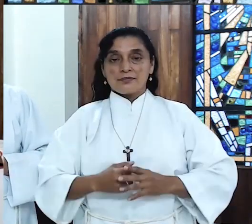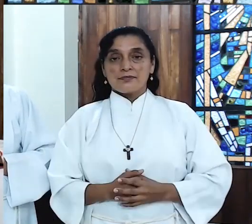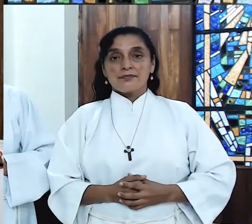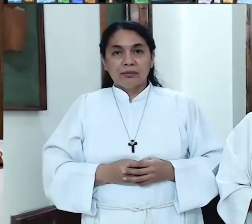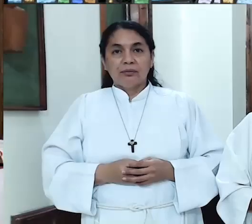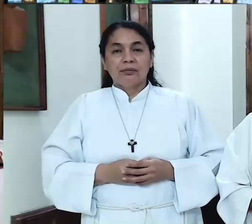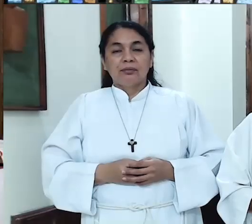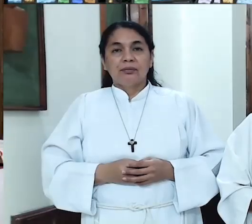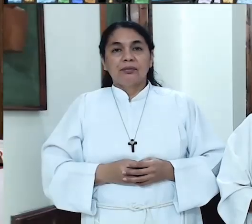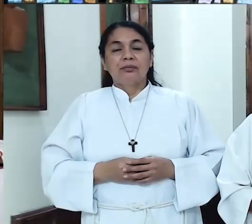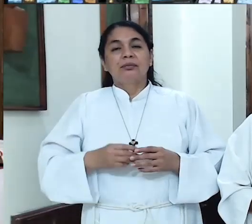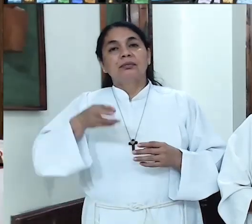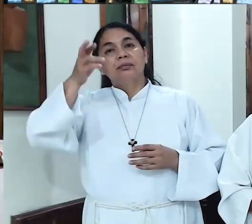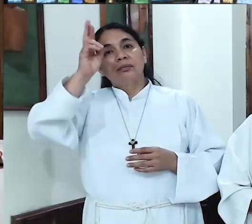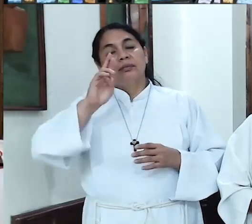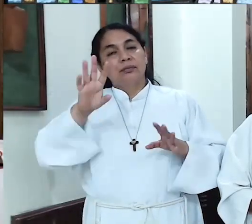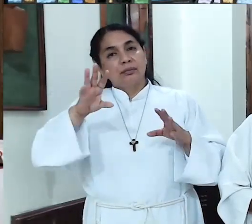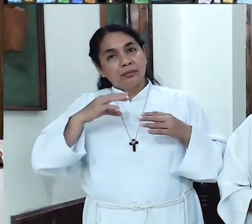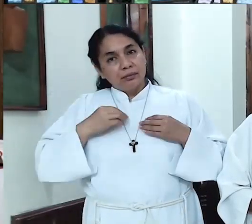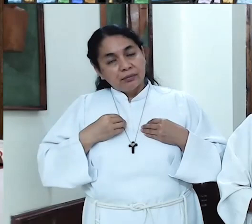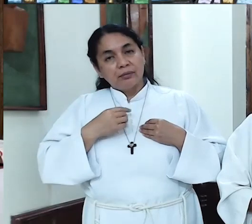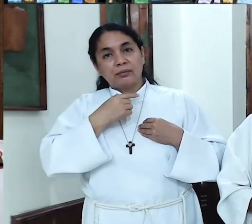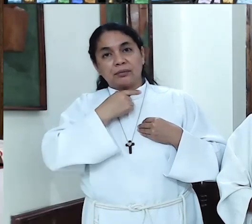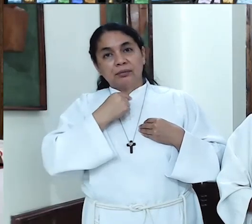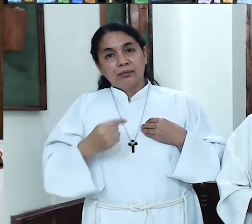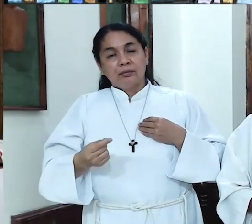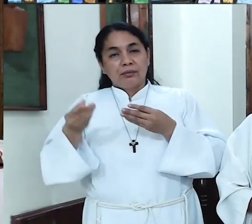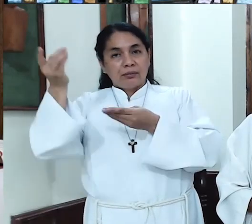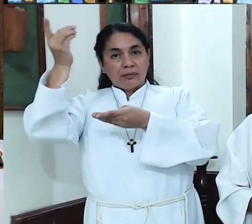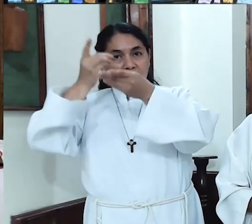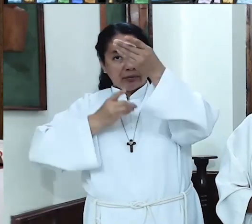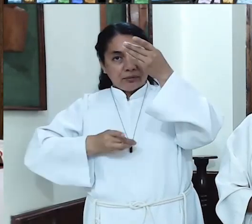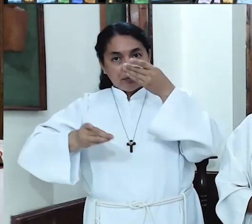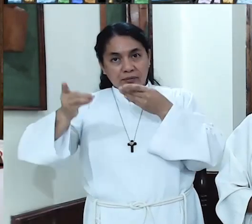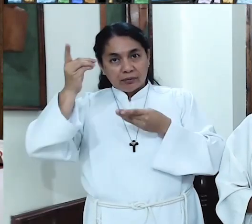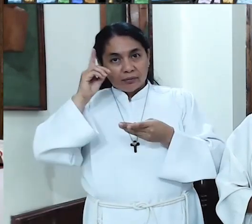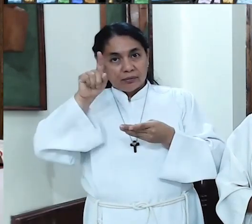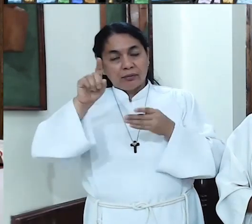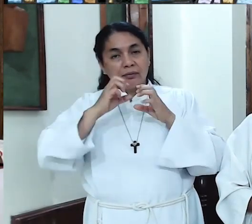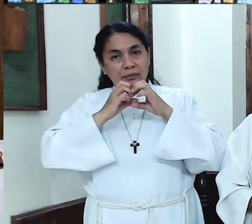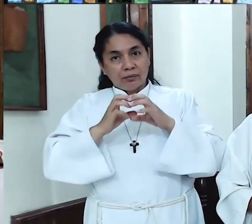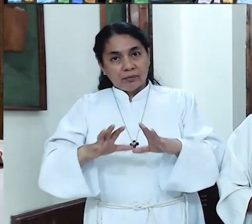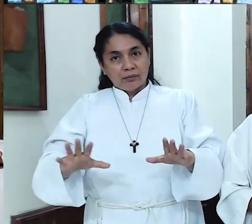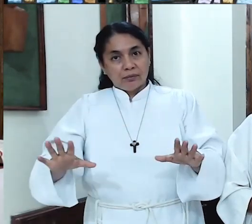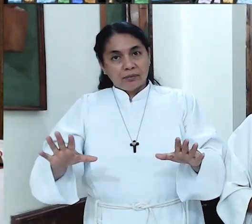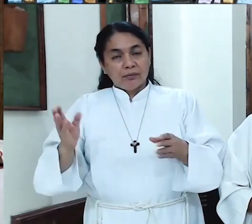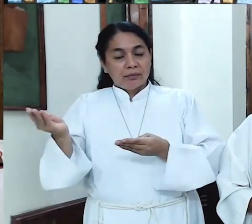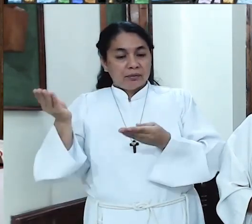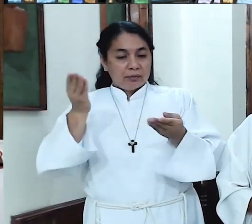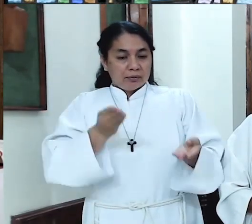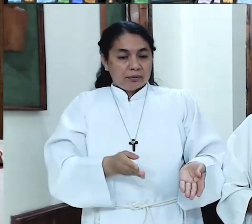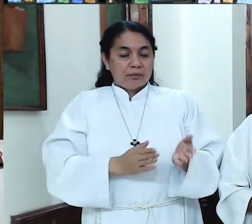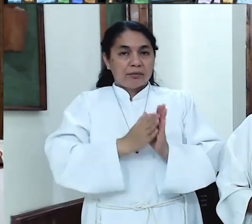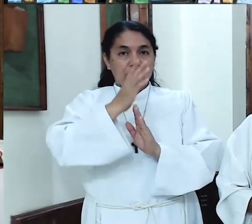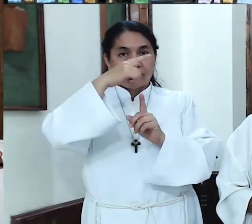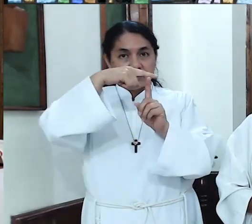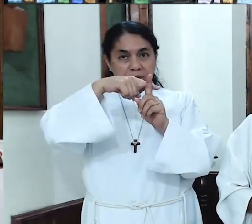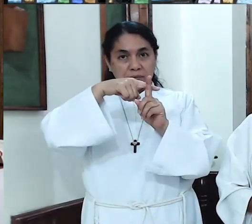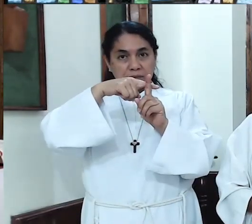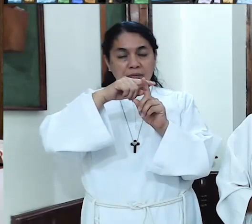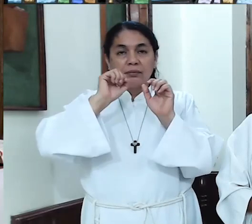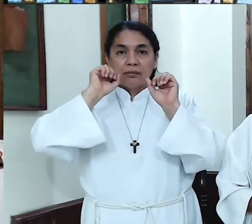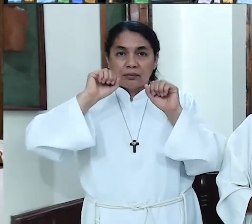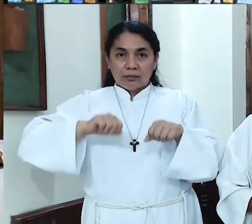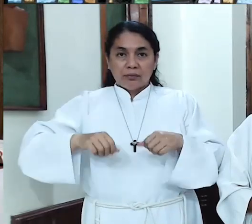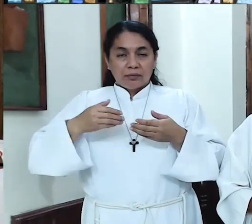Iglesia. Acepta, complacido Señor, los dones que en tu misericordia has dado a tu Iglesia, para que